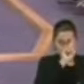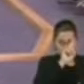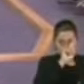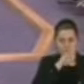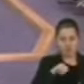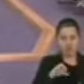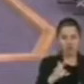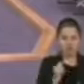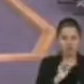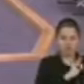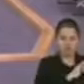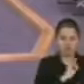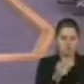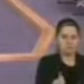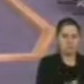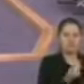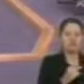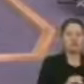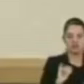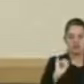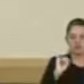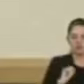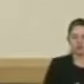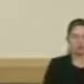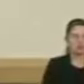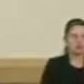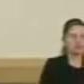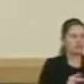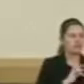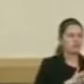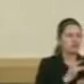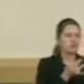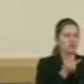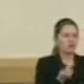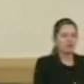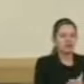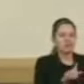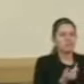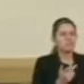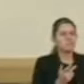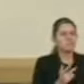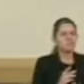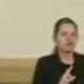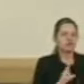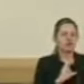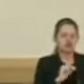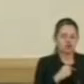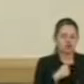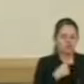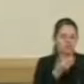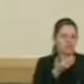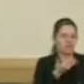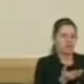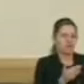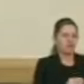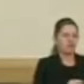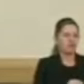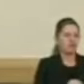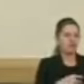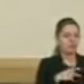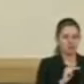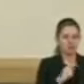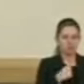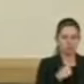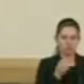Murayama, ¿me permite una Sí. pregunta? Gracias. Pues más que pregunta es una petición, pero